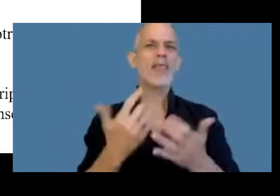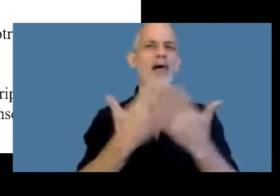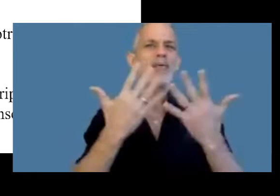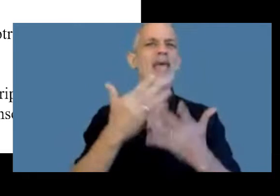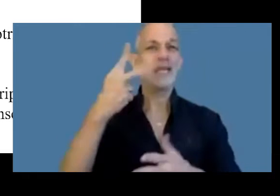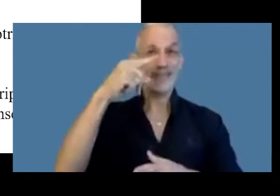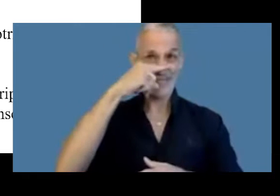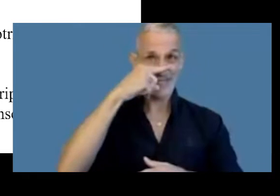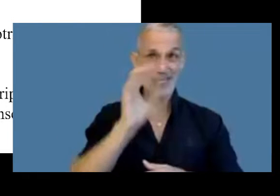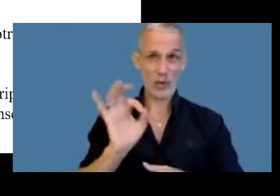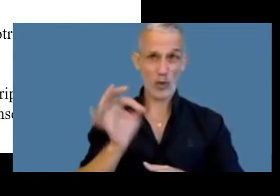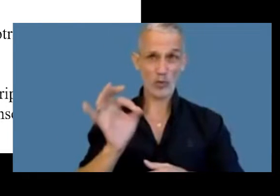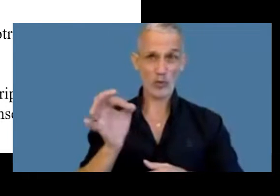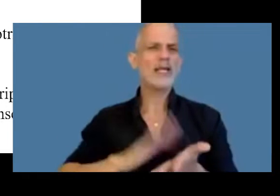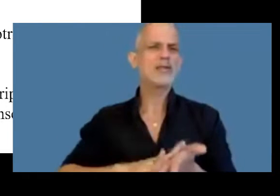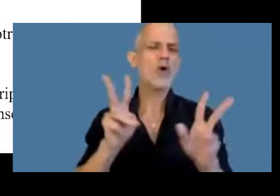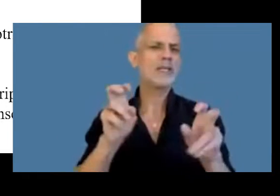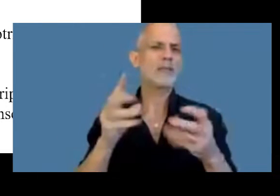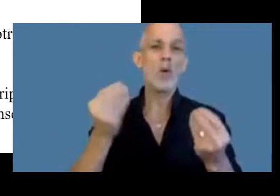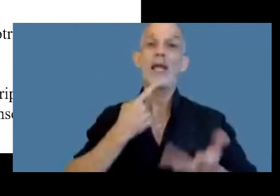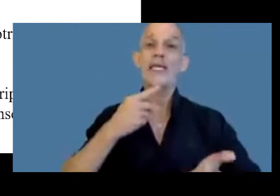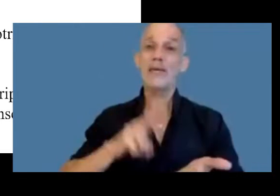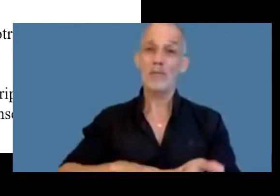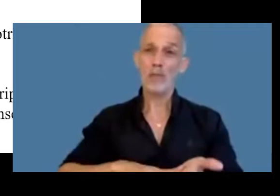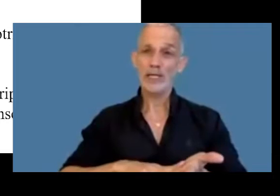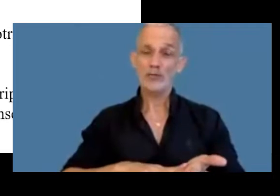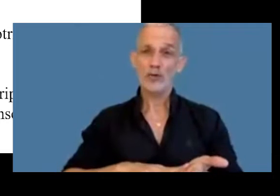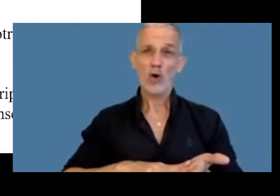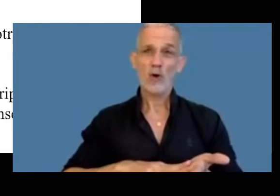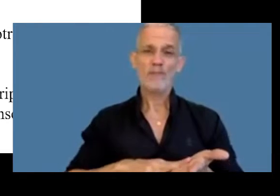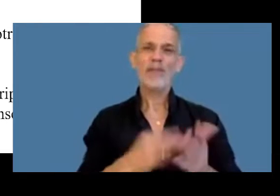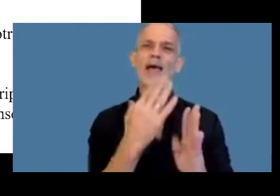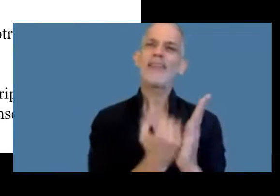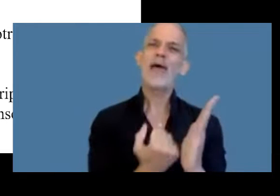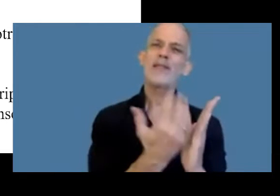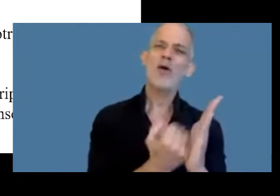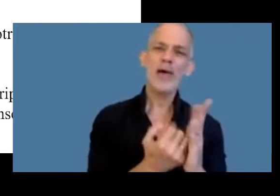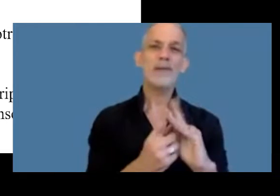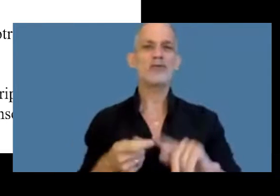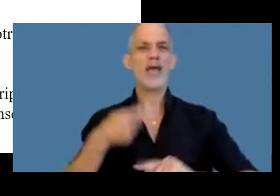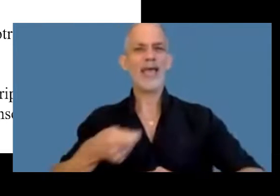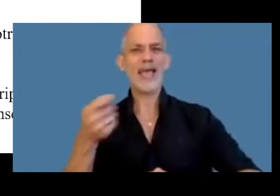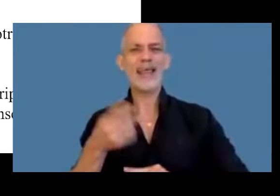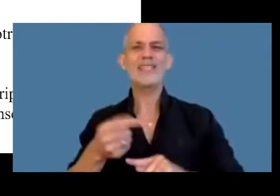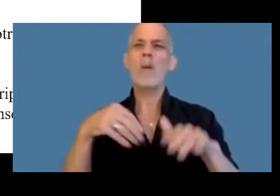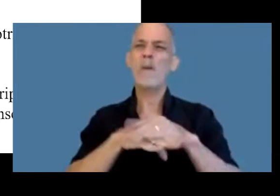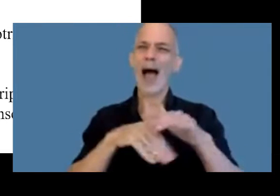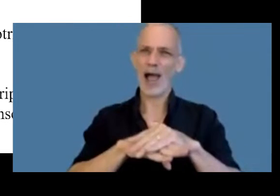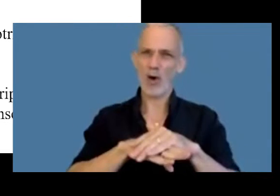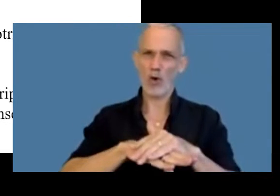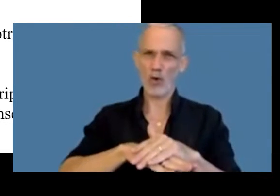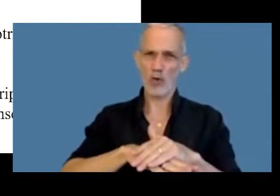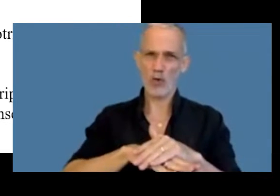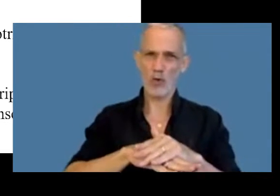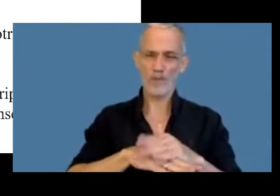octubre, sobre impuesto sobre los débitos y créditos y débitos bancarios. Para